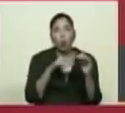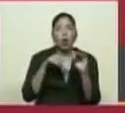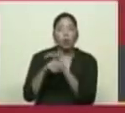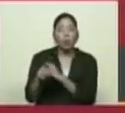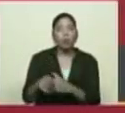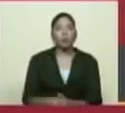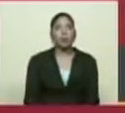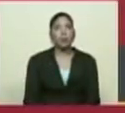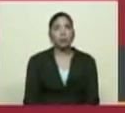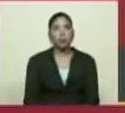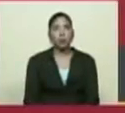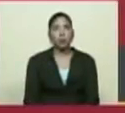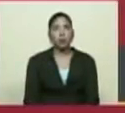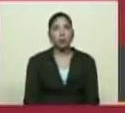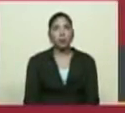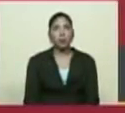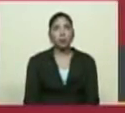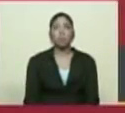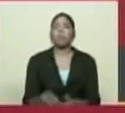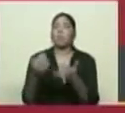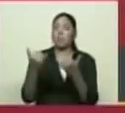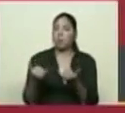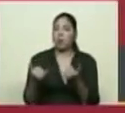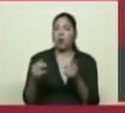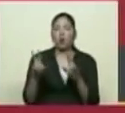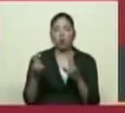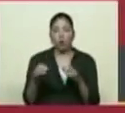Y el gran aporte de esta etapa de guerra